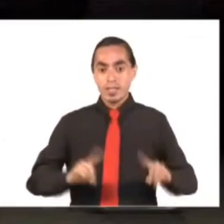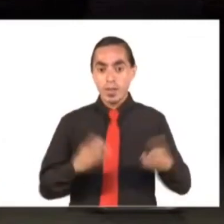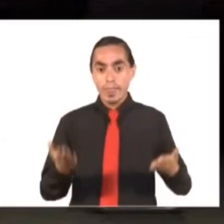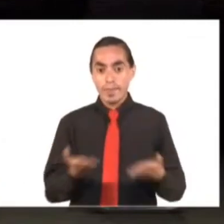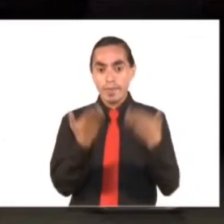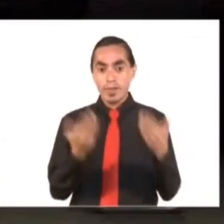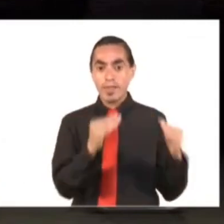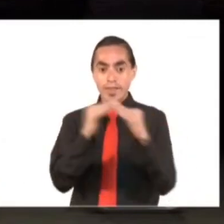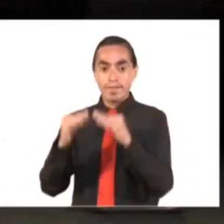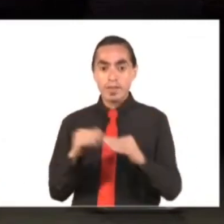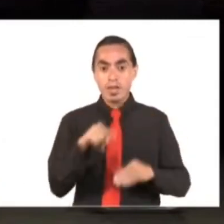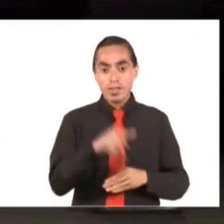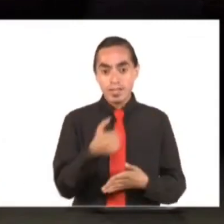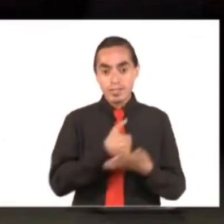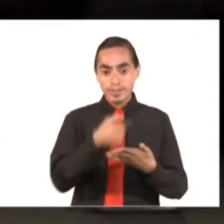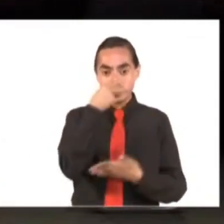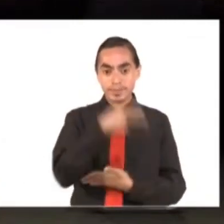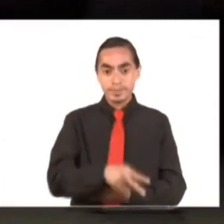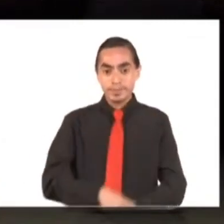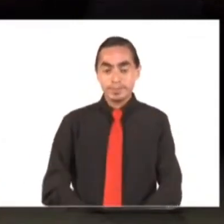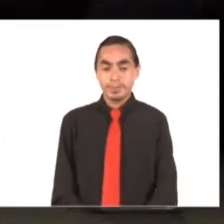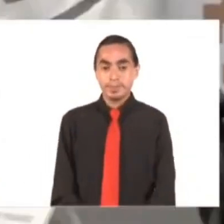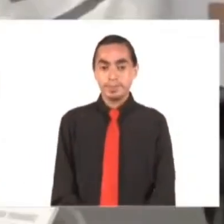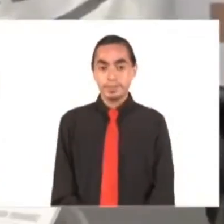Vivienda del Valle de México.